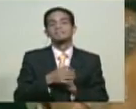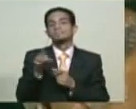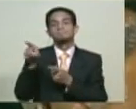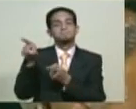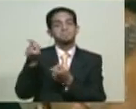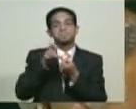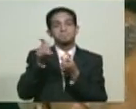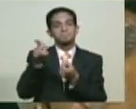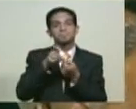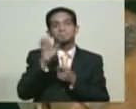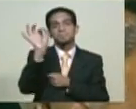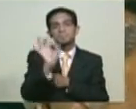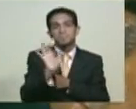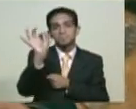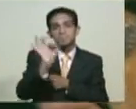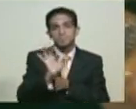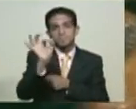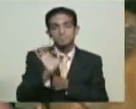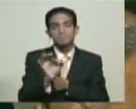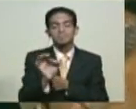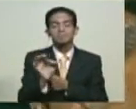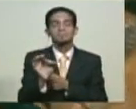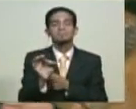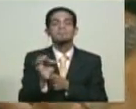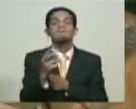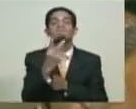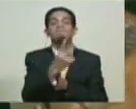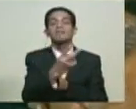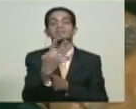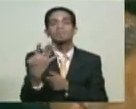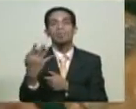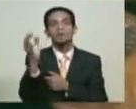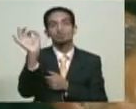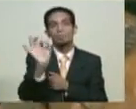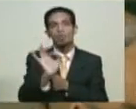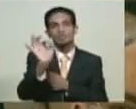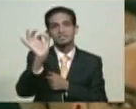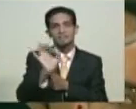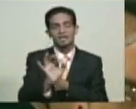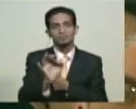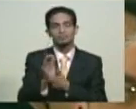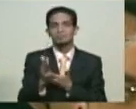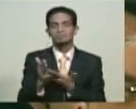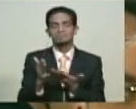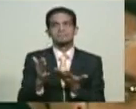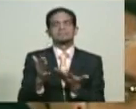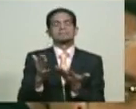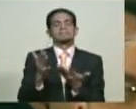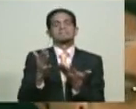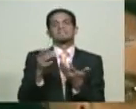del 24%. Hay un gap, hay una diferenciación extrema